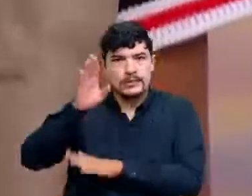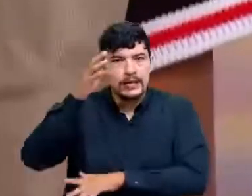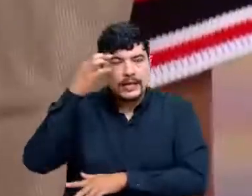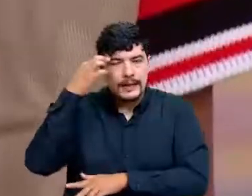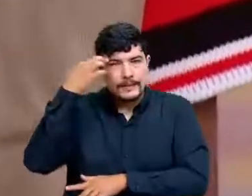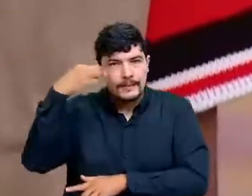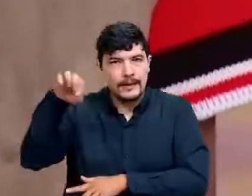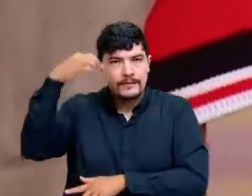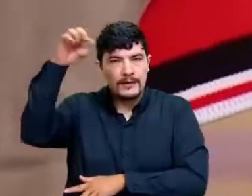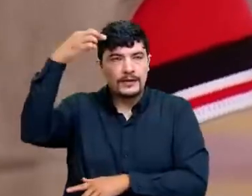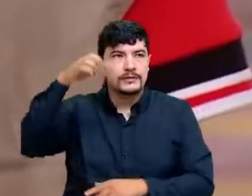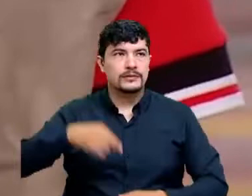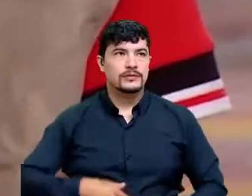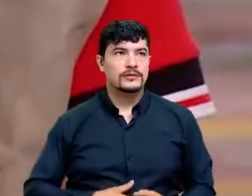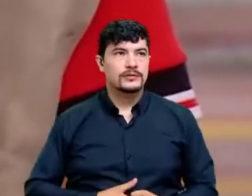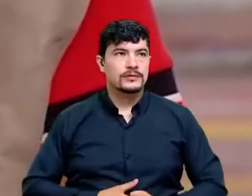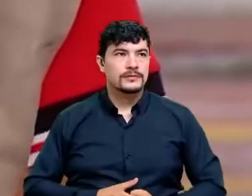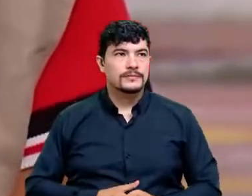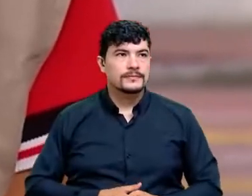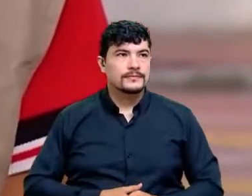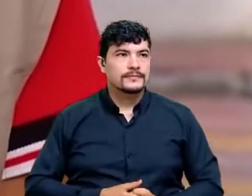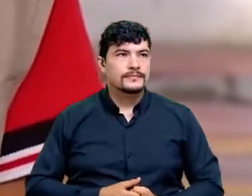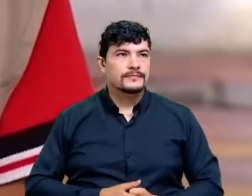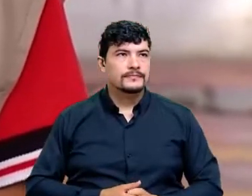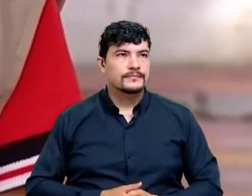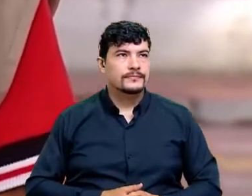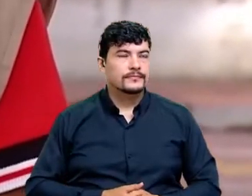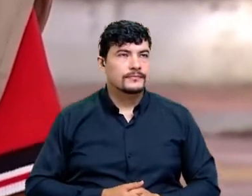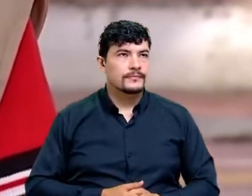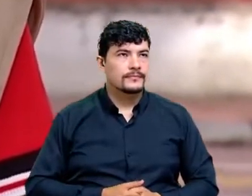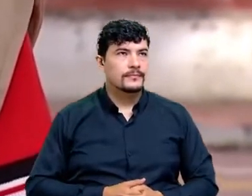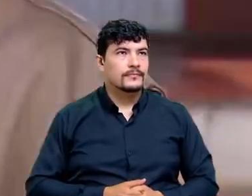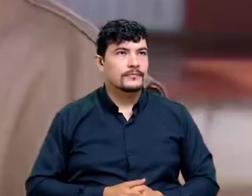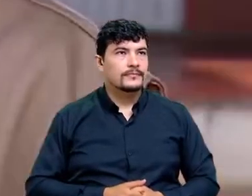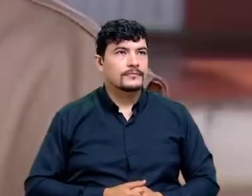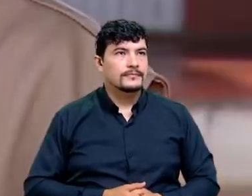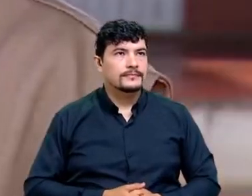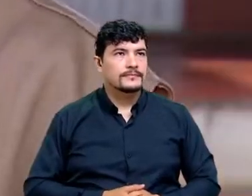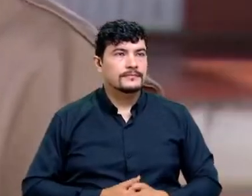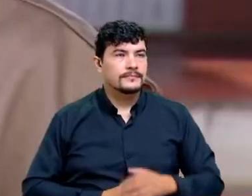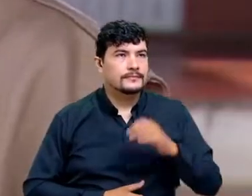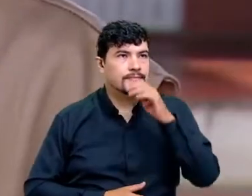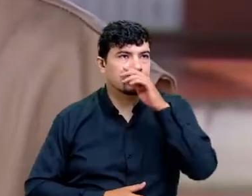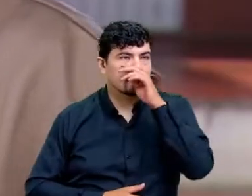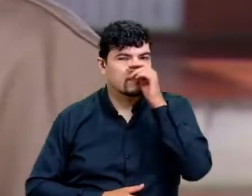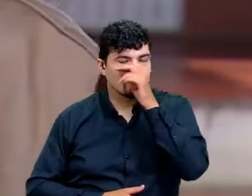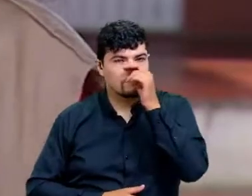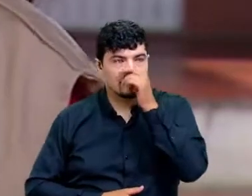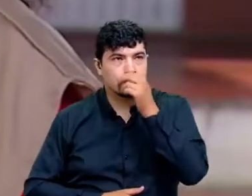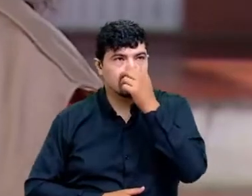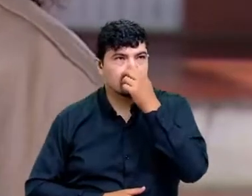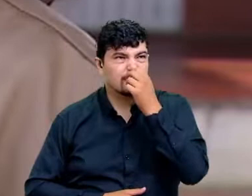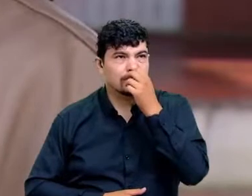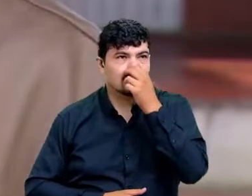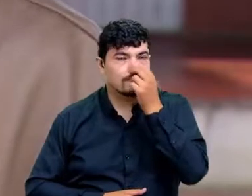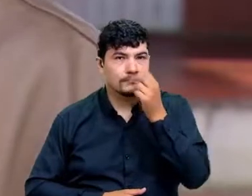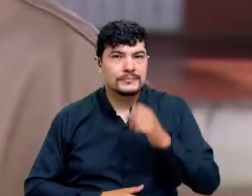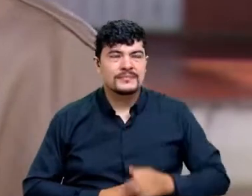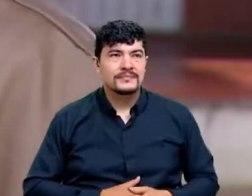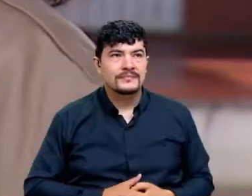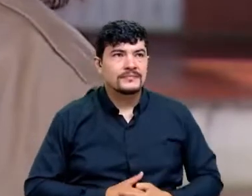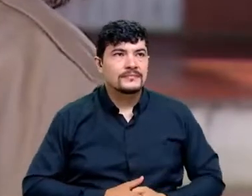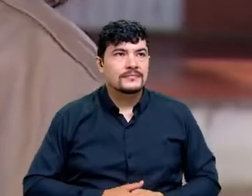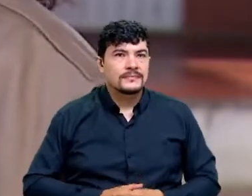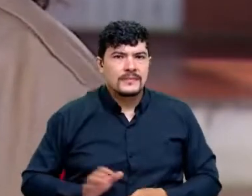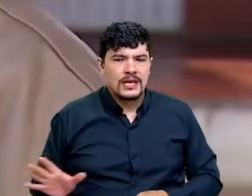de valores y virtudes. Y pues me hizo muy bien. Y pues todo lo que yo necesite puedo decir y puedo hablar con ellos y